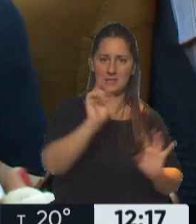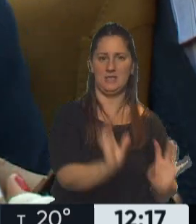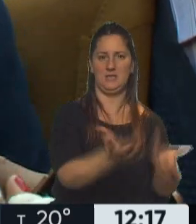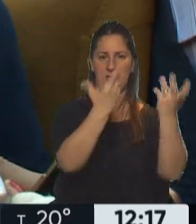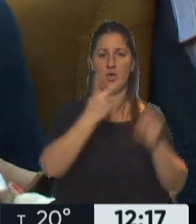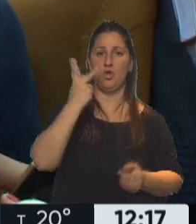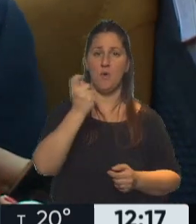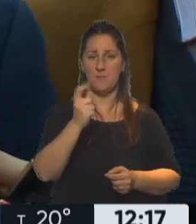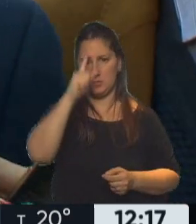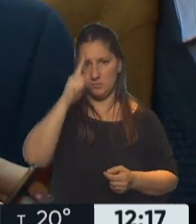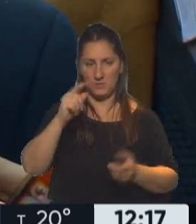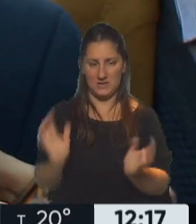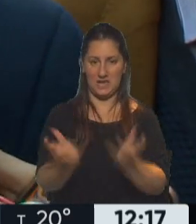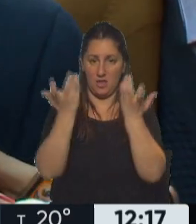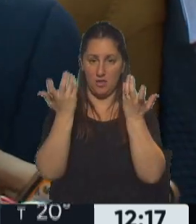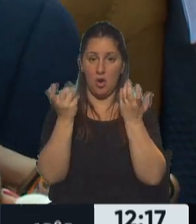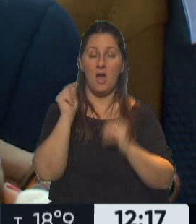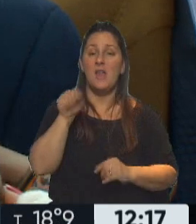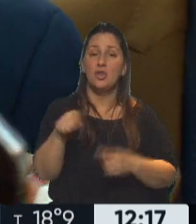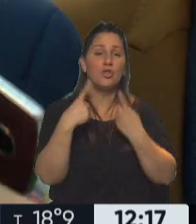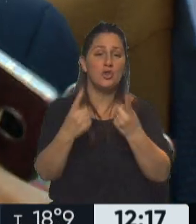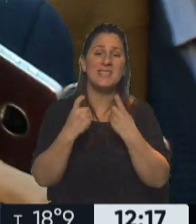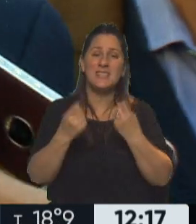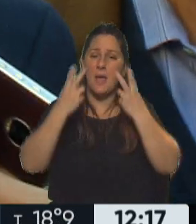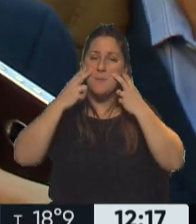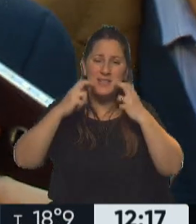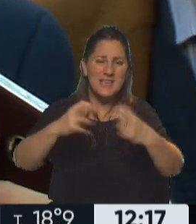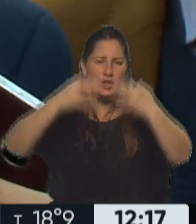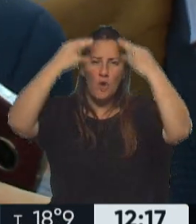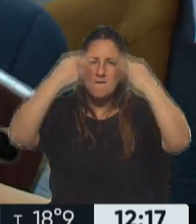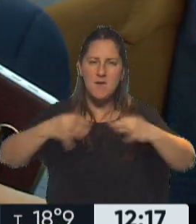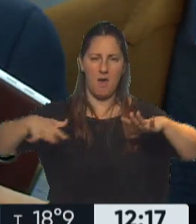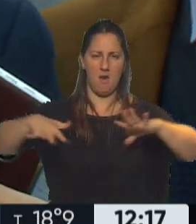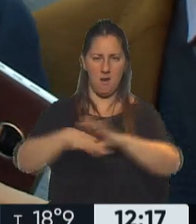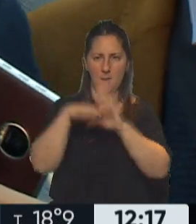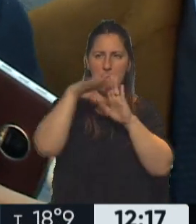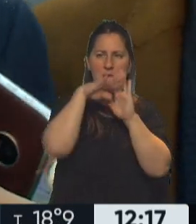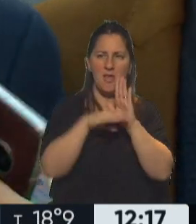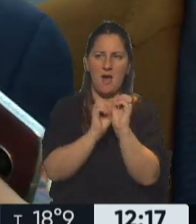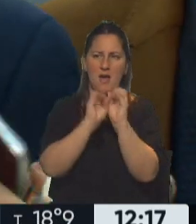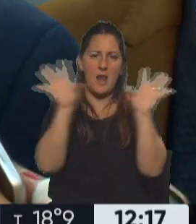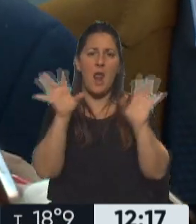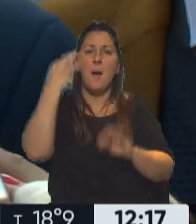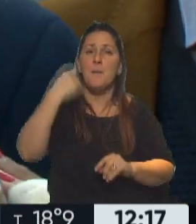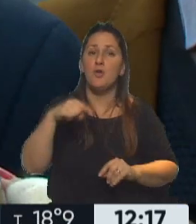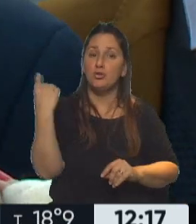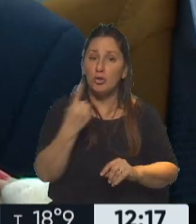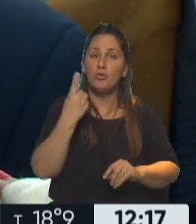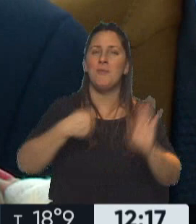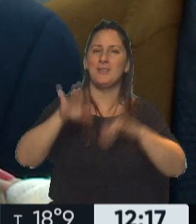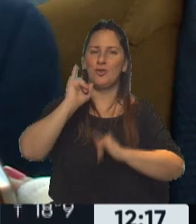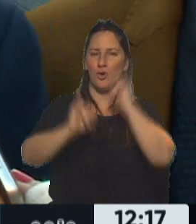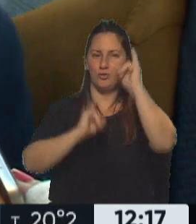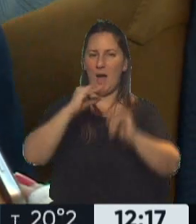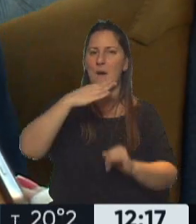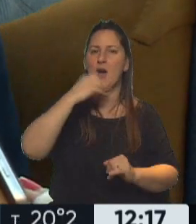últimos 28 meses. Y necesitamos investigaciones concretas, medidas concretas, pero sobre todo, y lo decía Jorge,